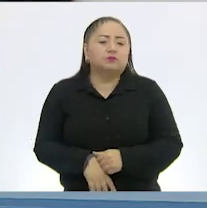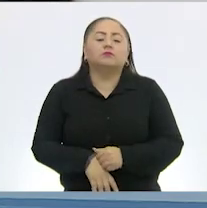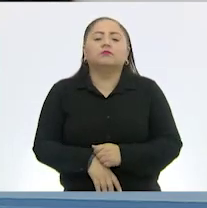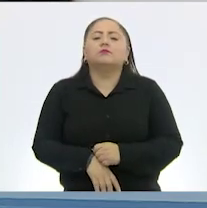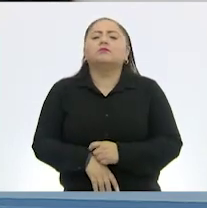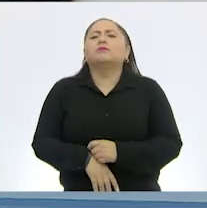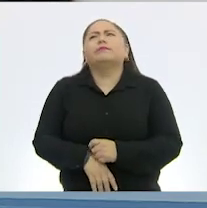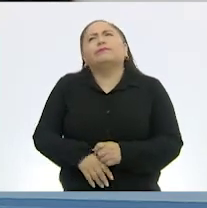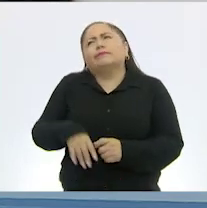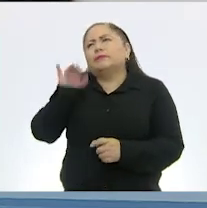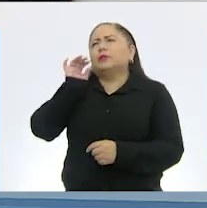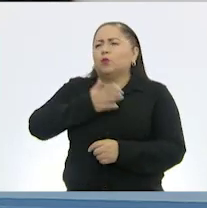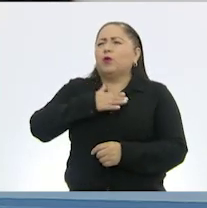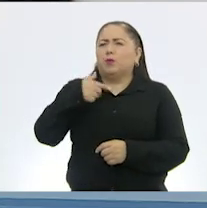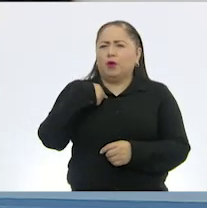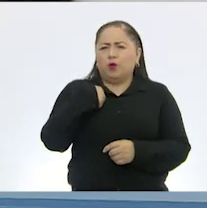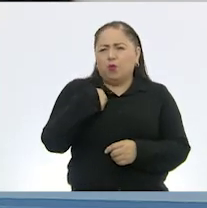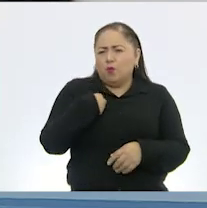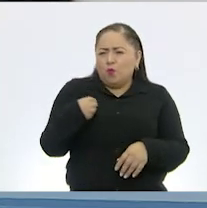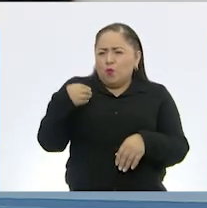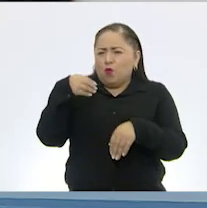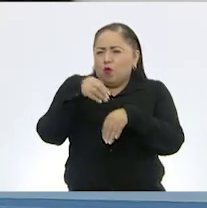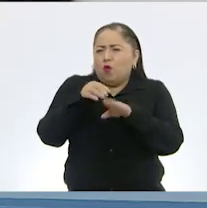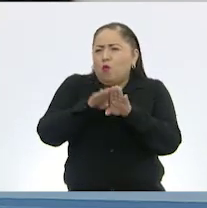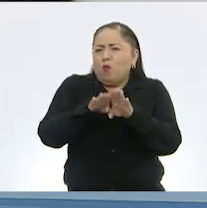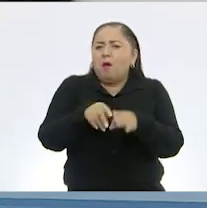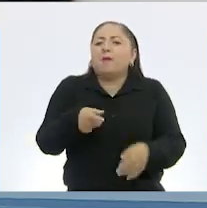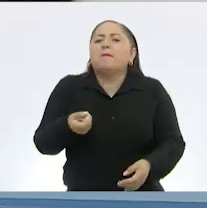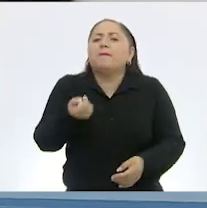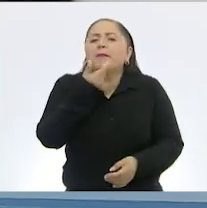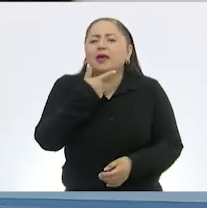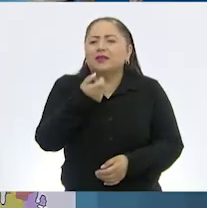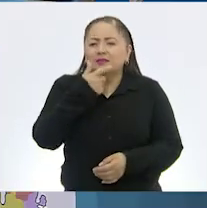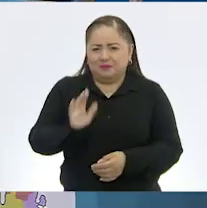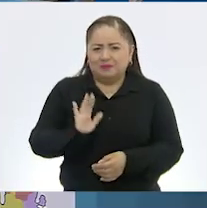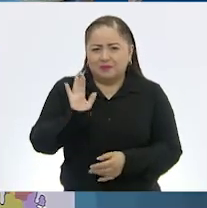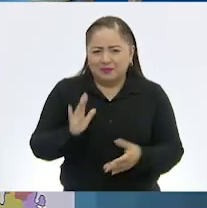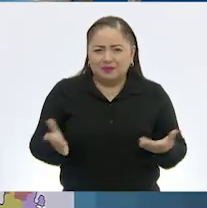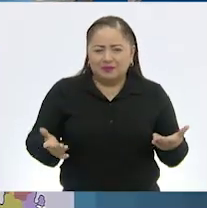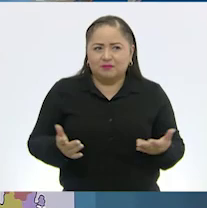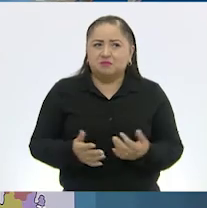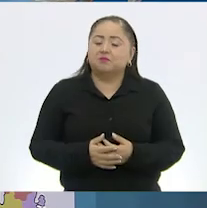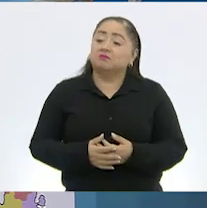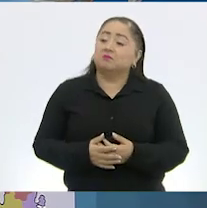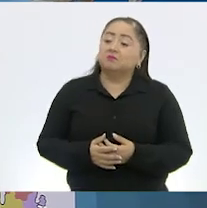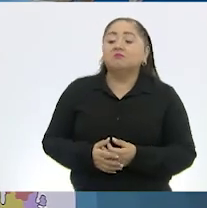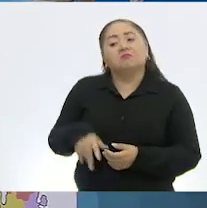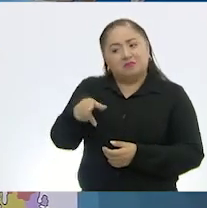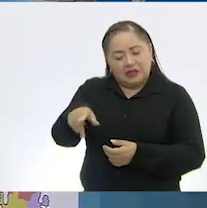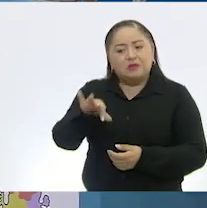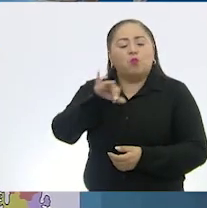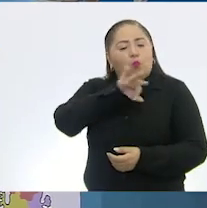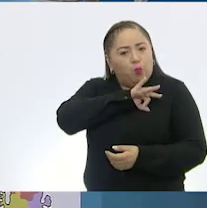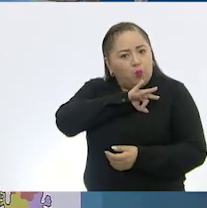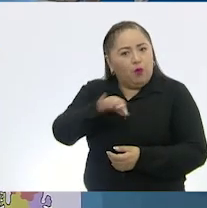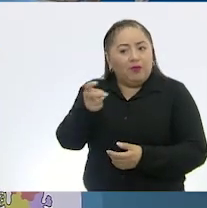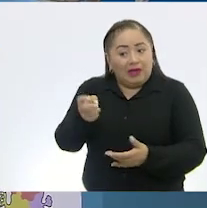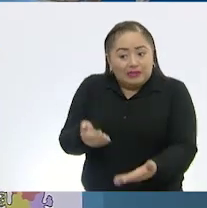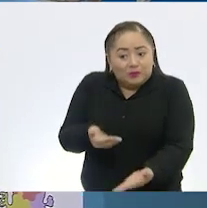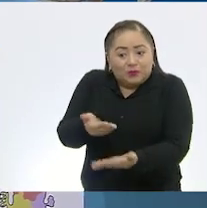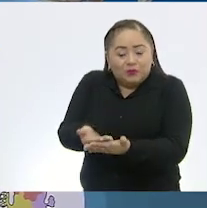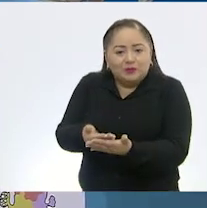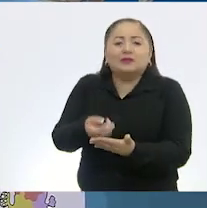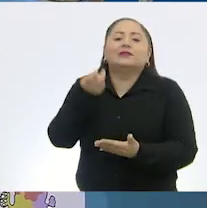bueno, yo lo pondría como medicinales, ¿no, maestra? Esa sí fue una